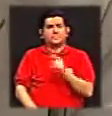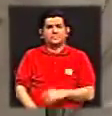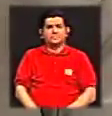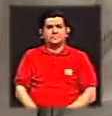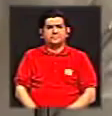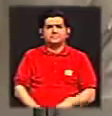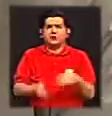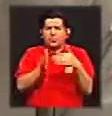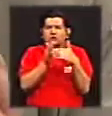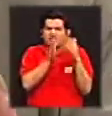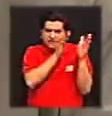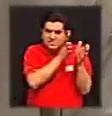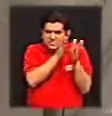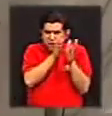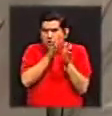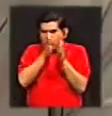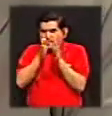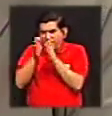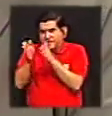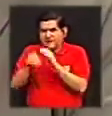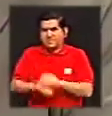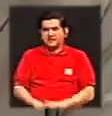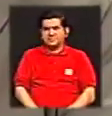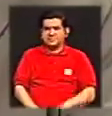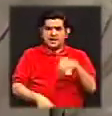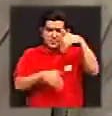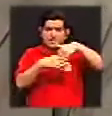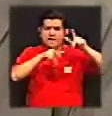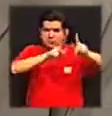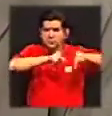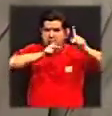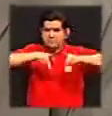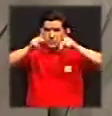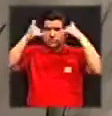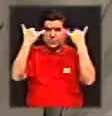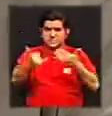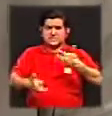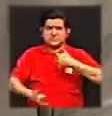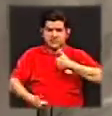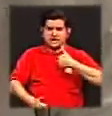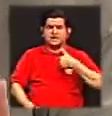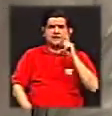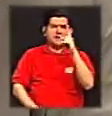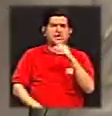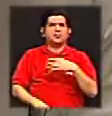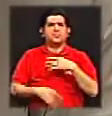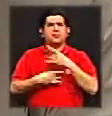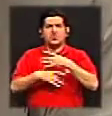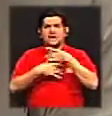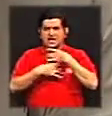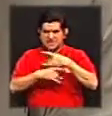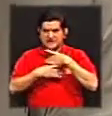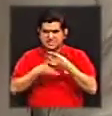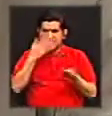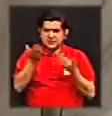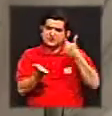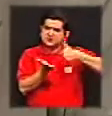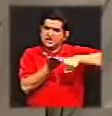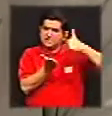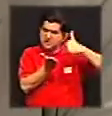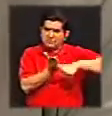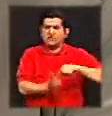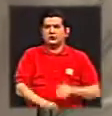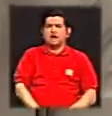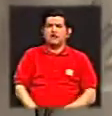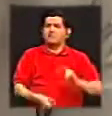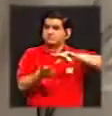un reordenamiento, quizás, entre las personas que ya tenían una cierta intención de voto, en